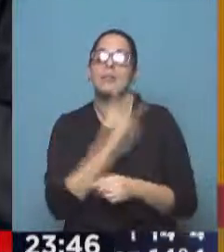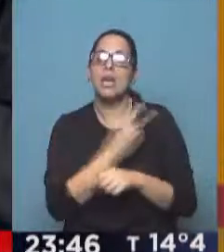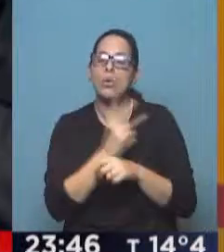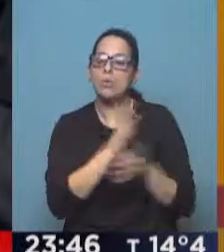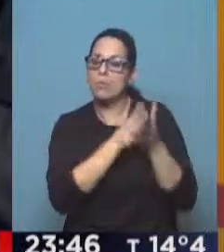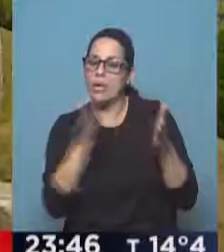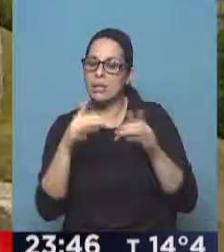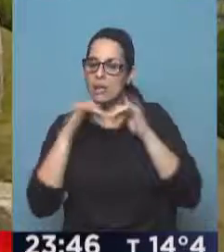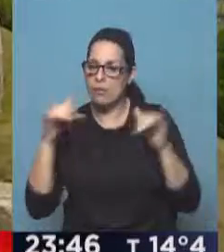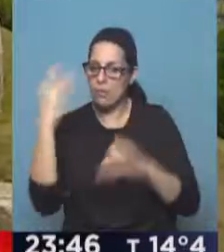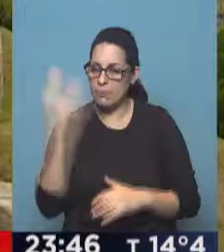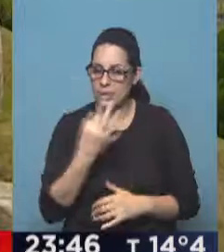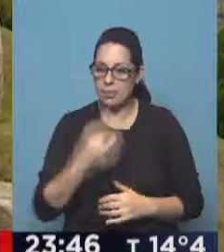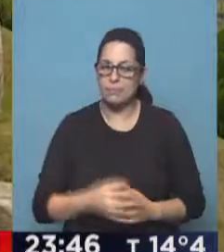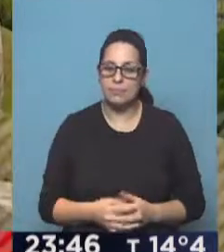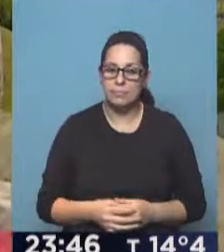especial.